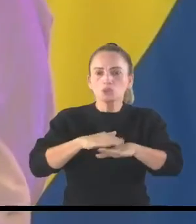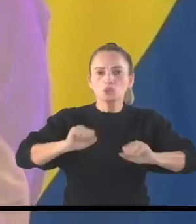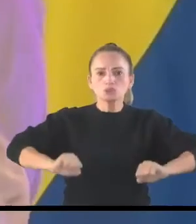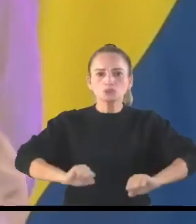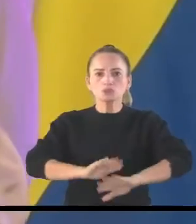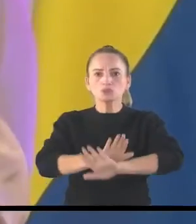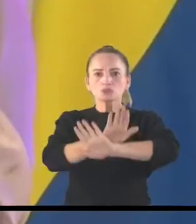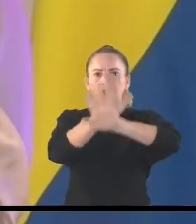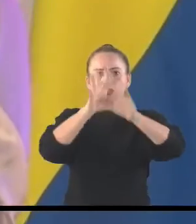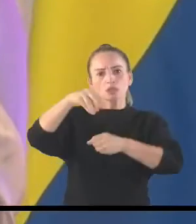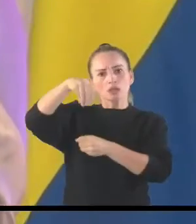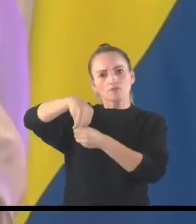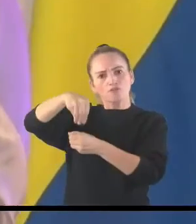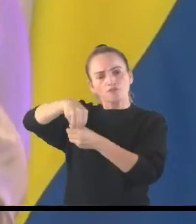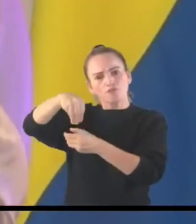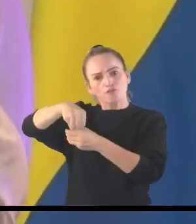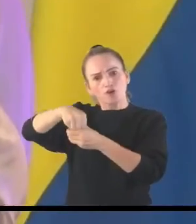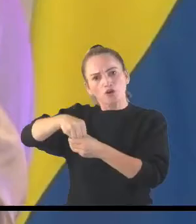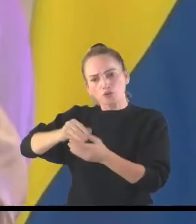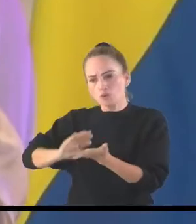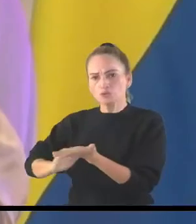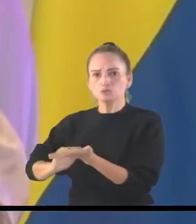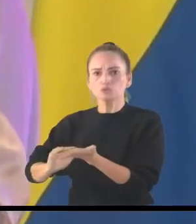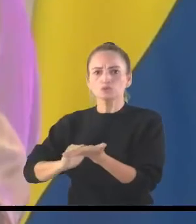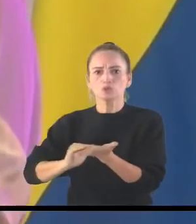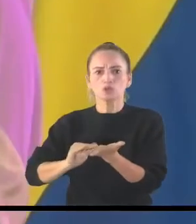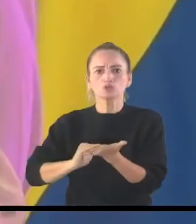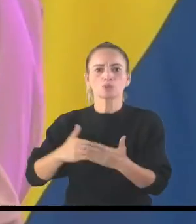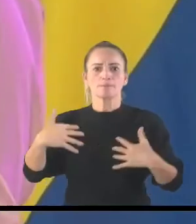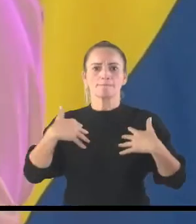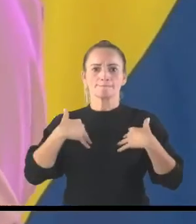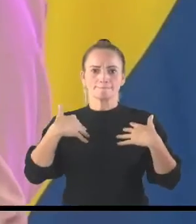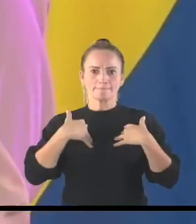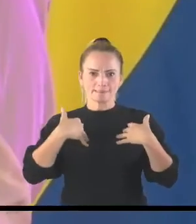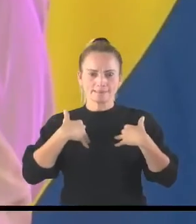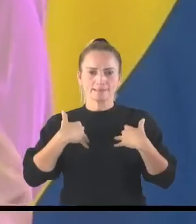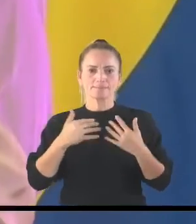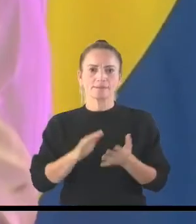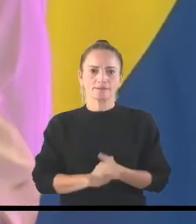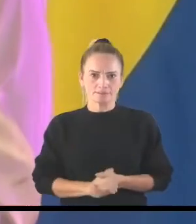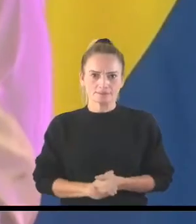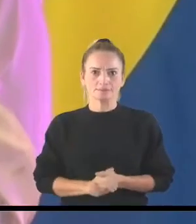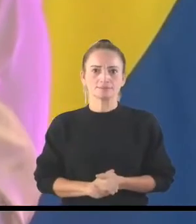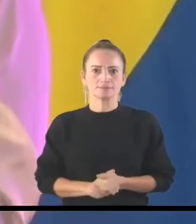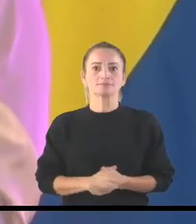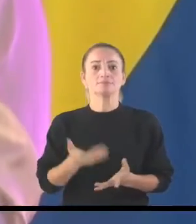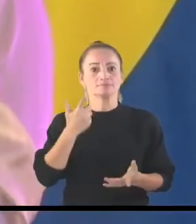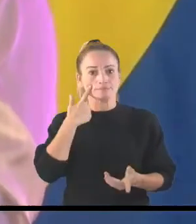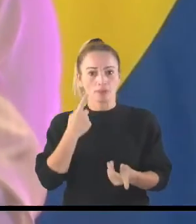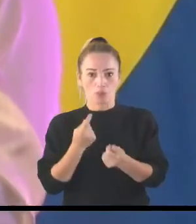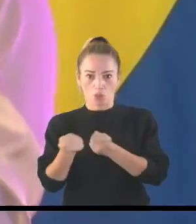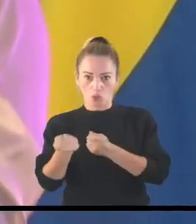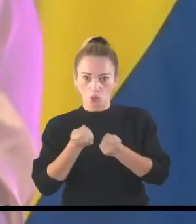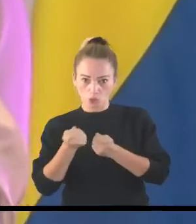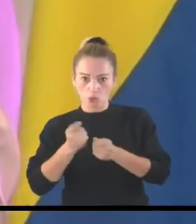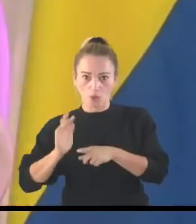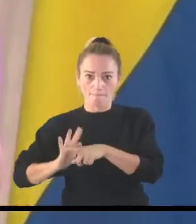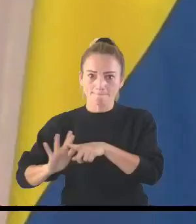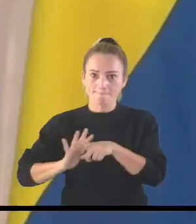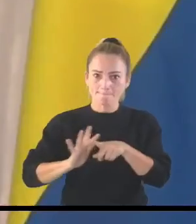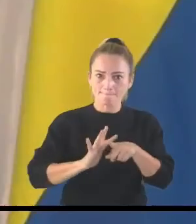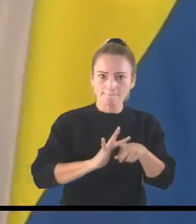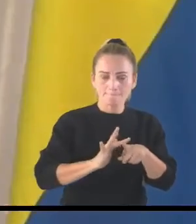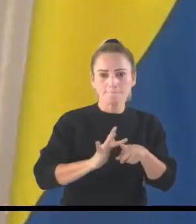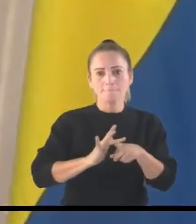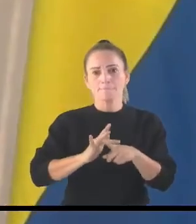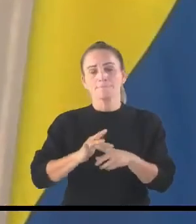el fondo para la reparación a las víctimas, que fue una de las medidas o una de las